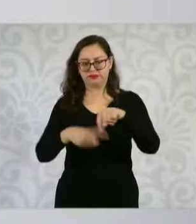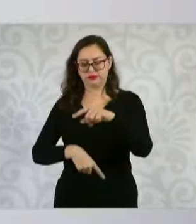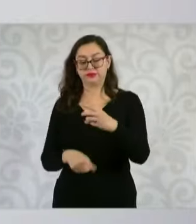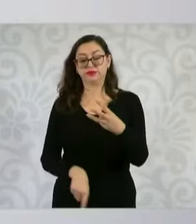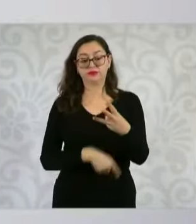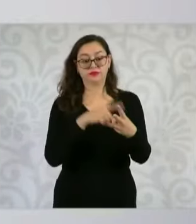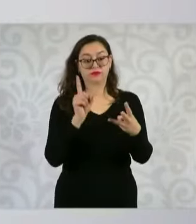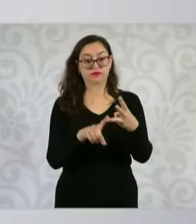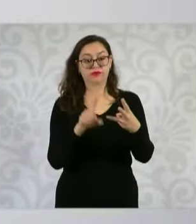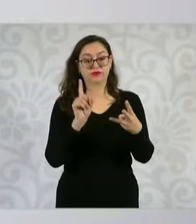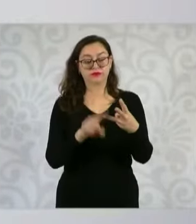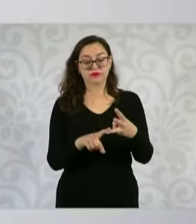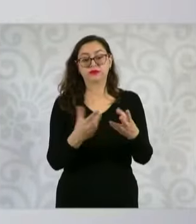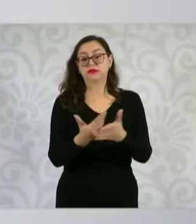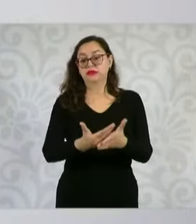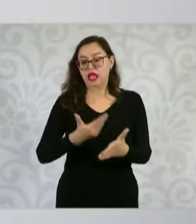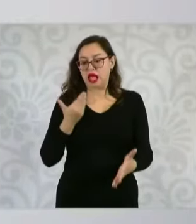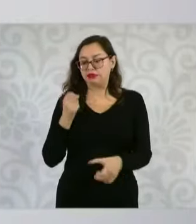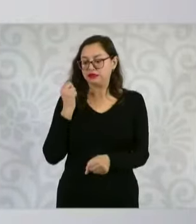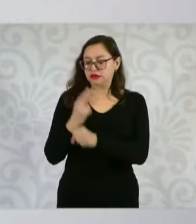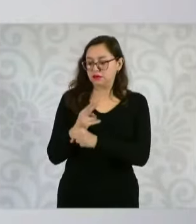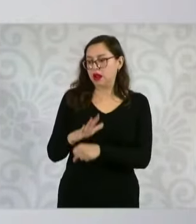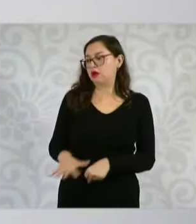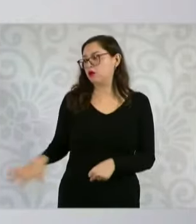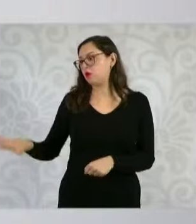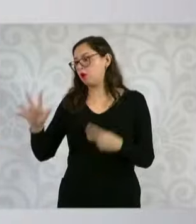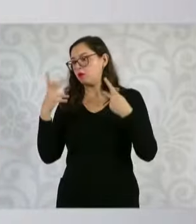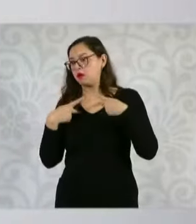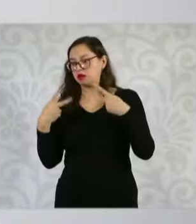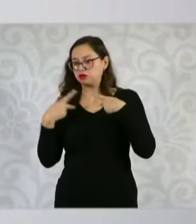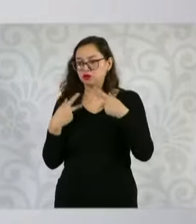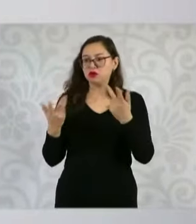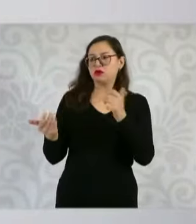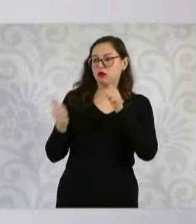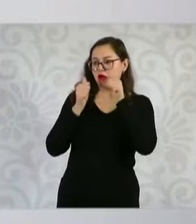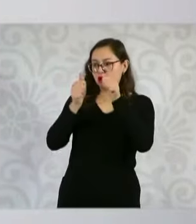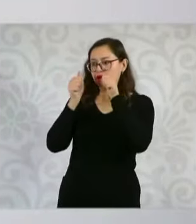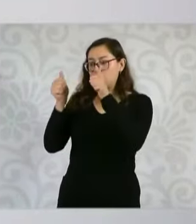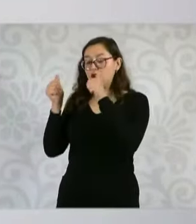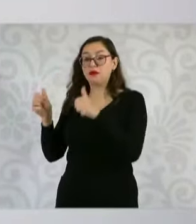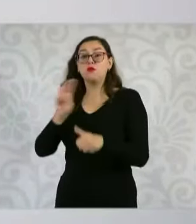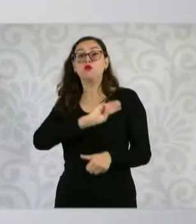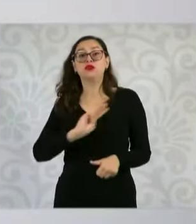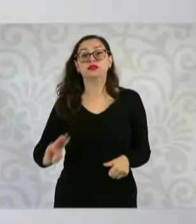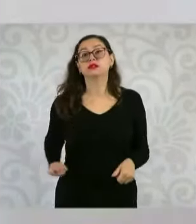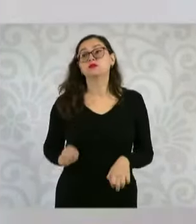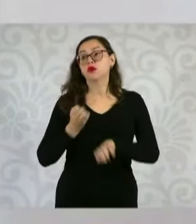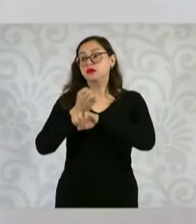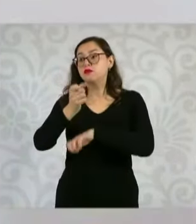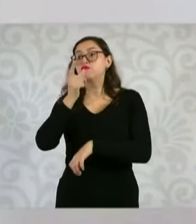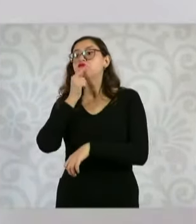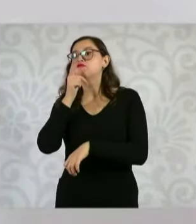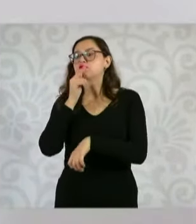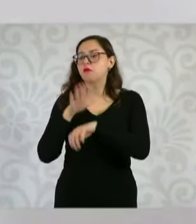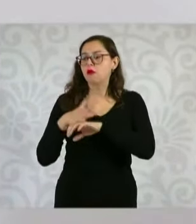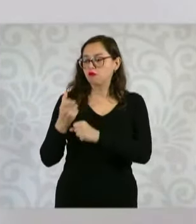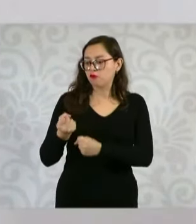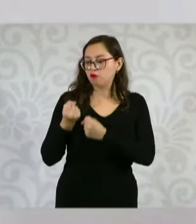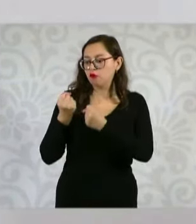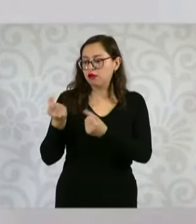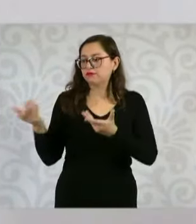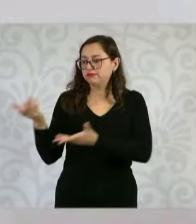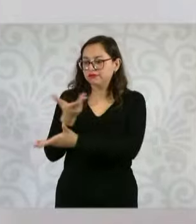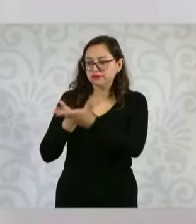inmediato de que ese es uno de los graves problemas y herencias de Claudia Shan del gobierno de López Obrador más de lo